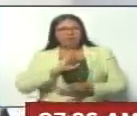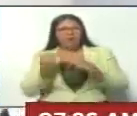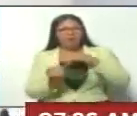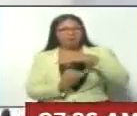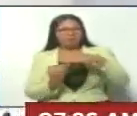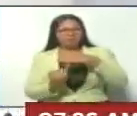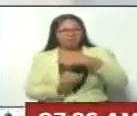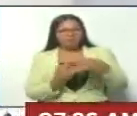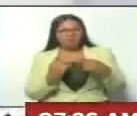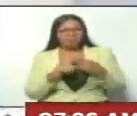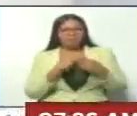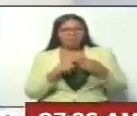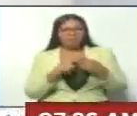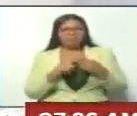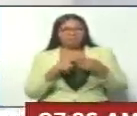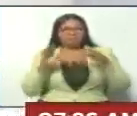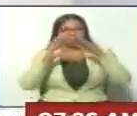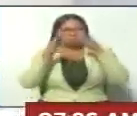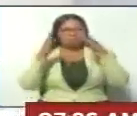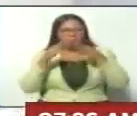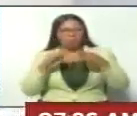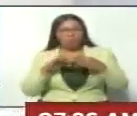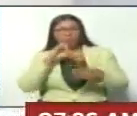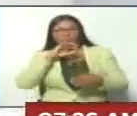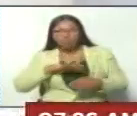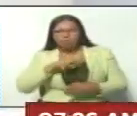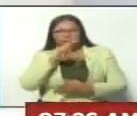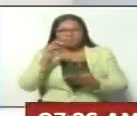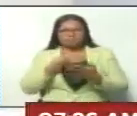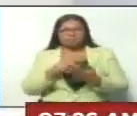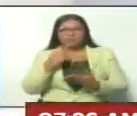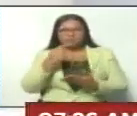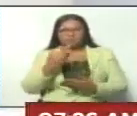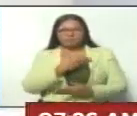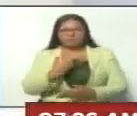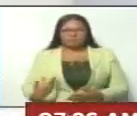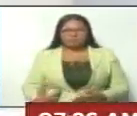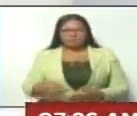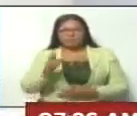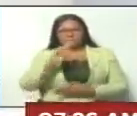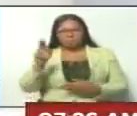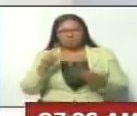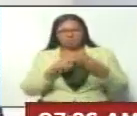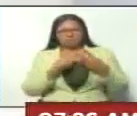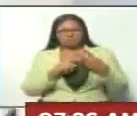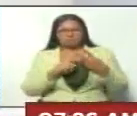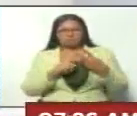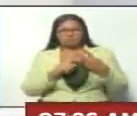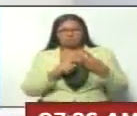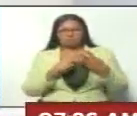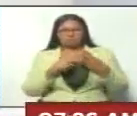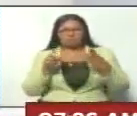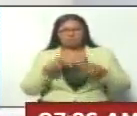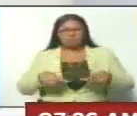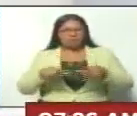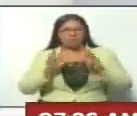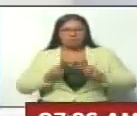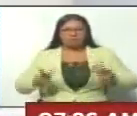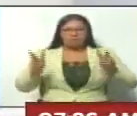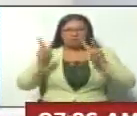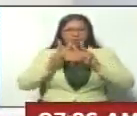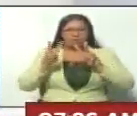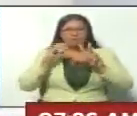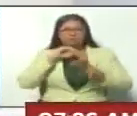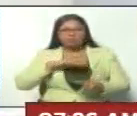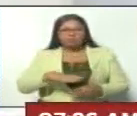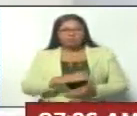Cultural. Monumento histórico nacional, que lo declara el presidente de la República. Y zonas de valor histórico, valor arqueológico,